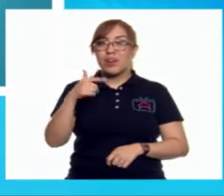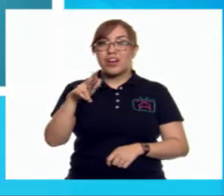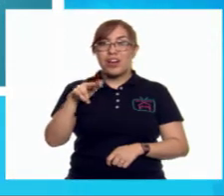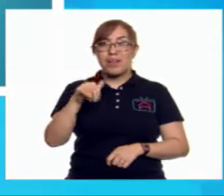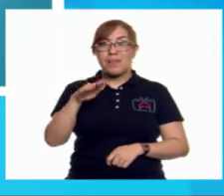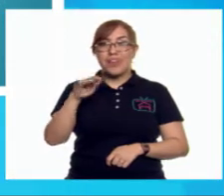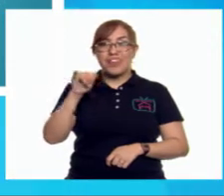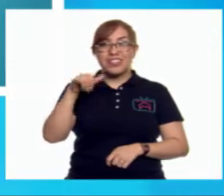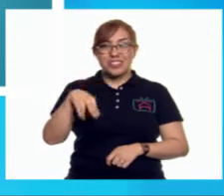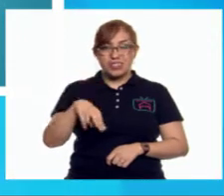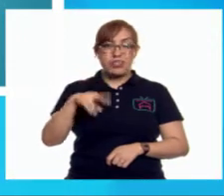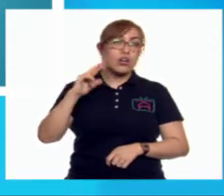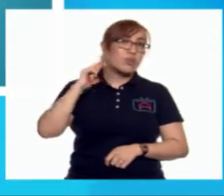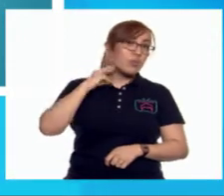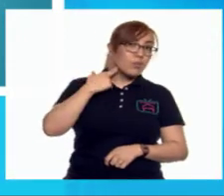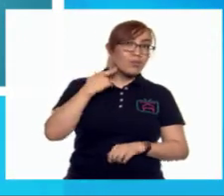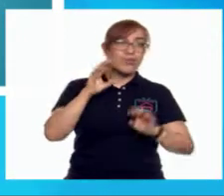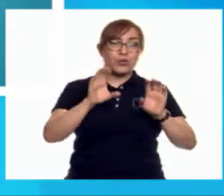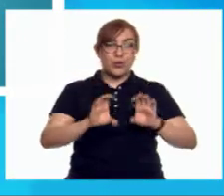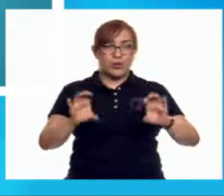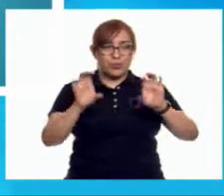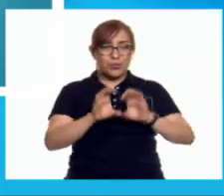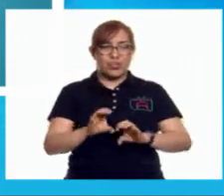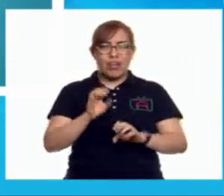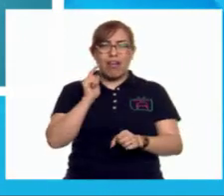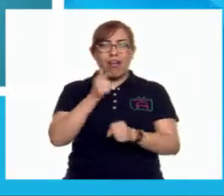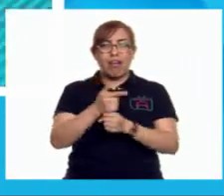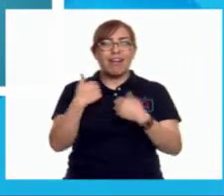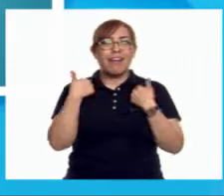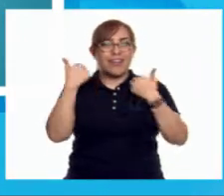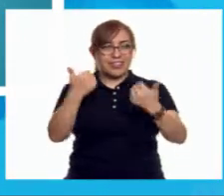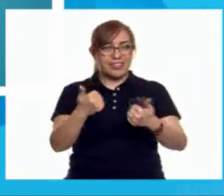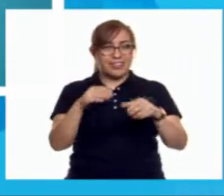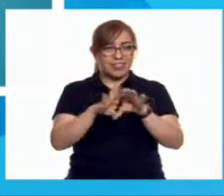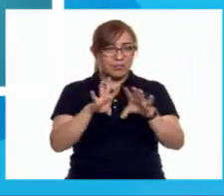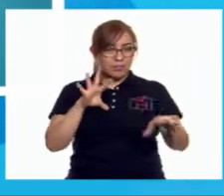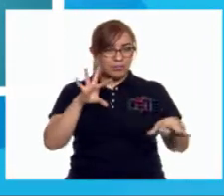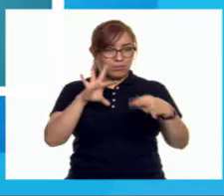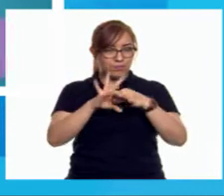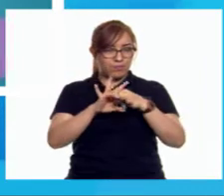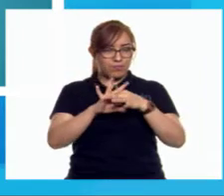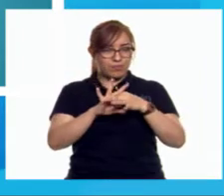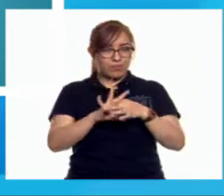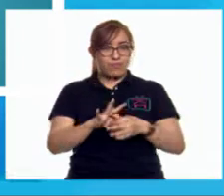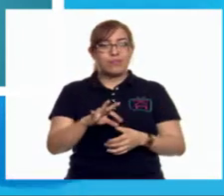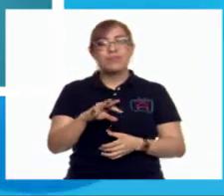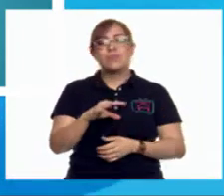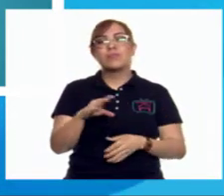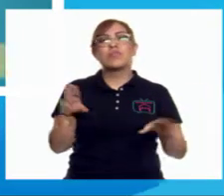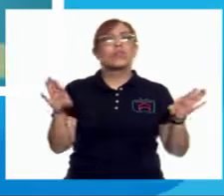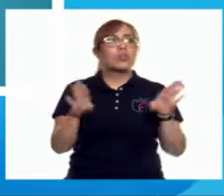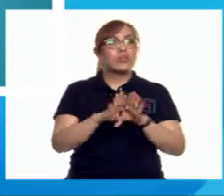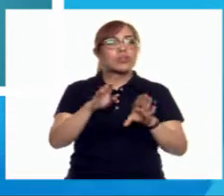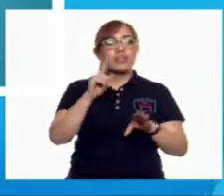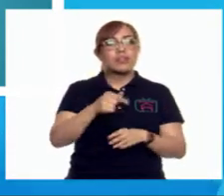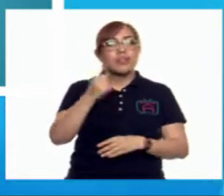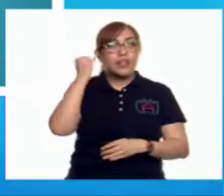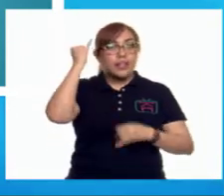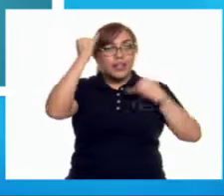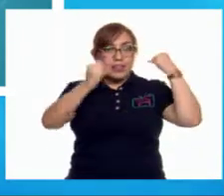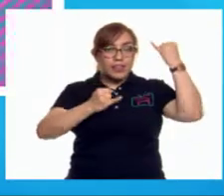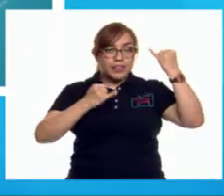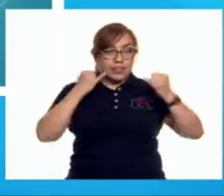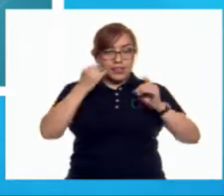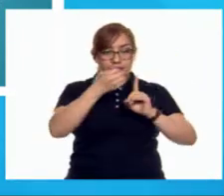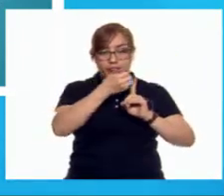los robots entienden nuestras órdenes a través de la programación, que es la forma de idear y ordenar